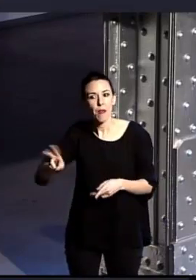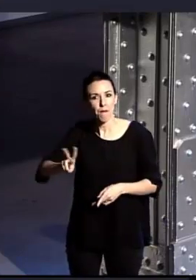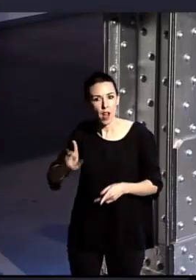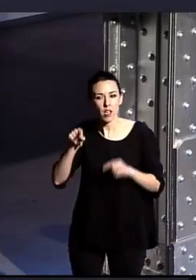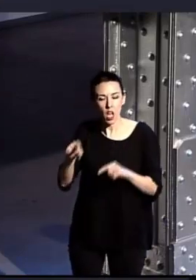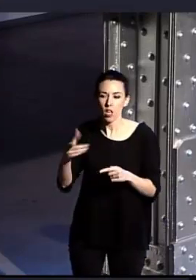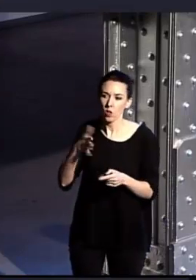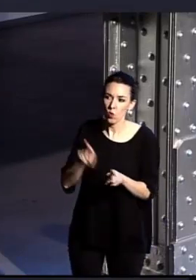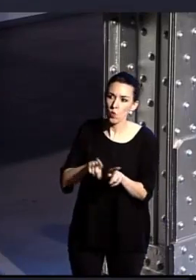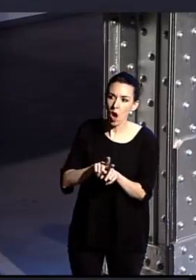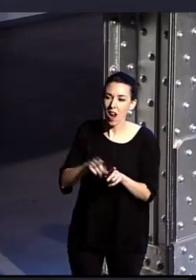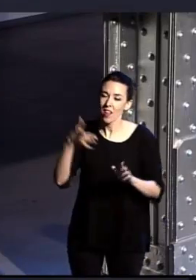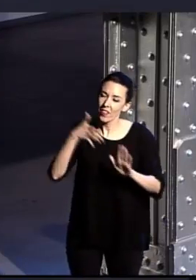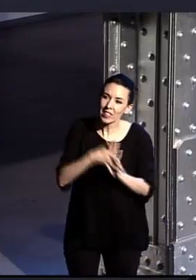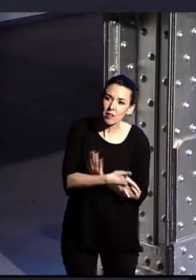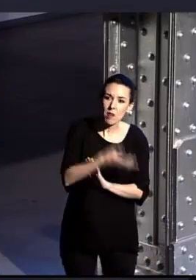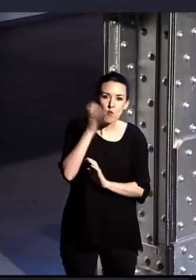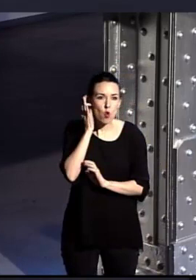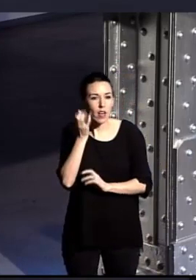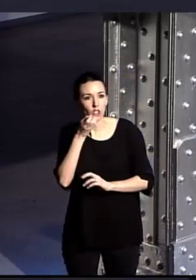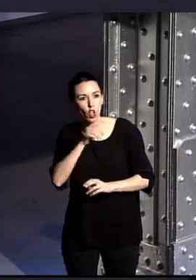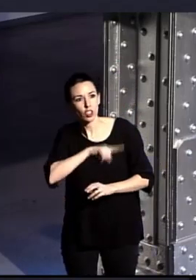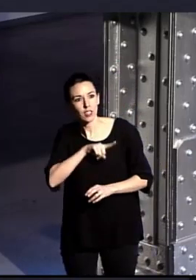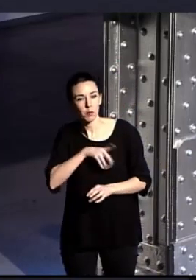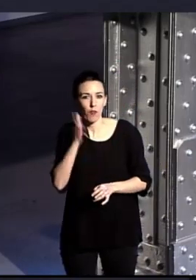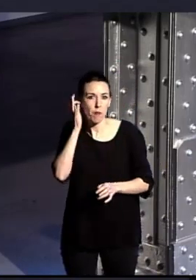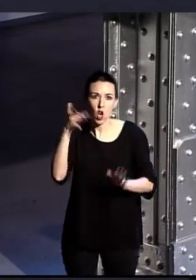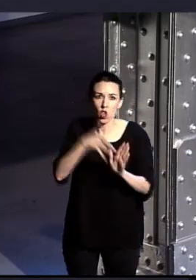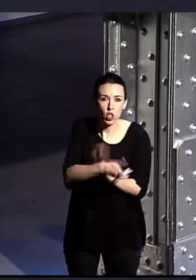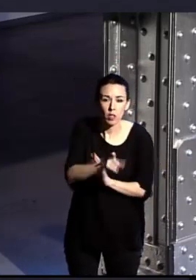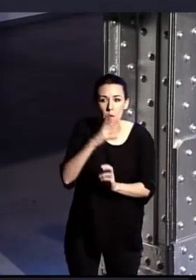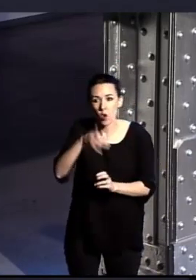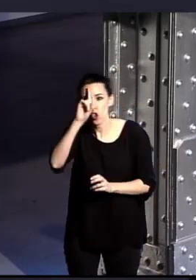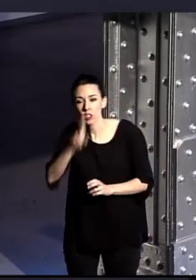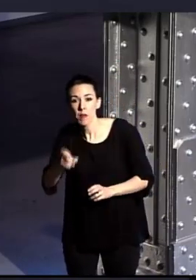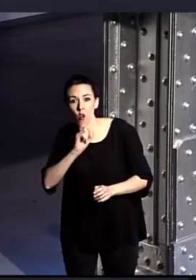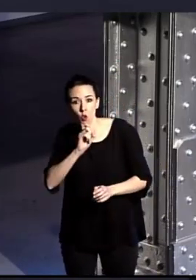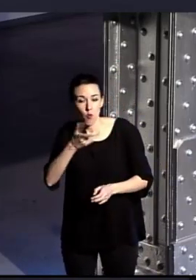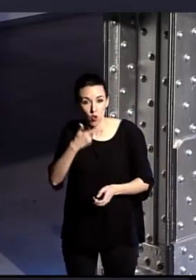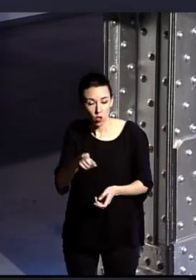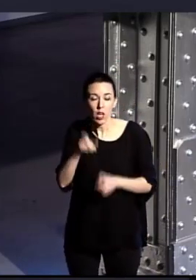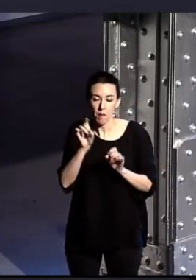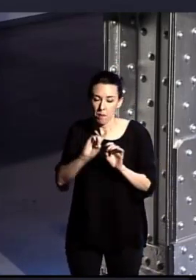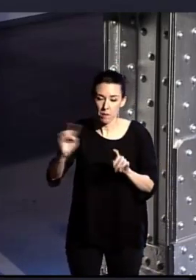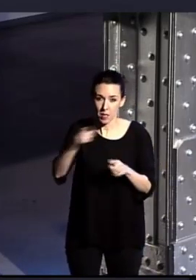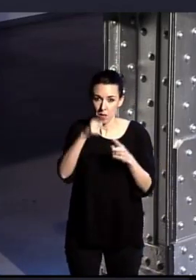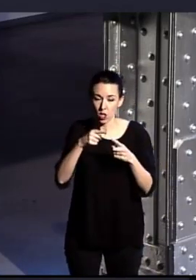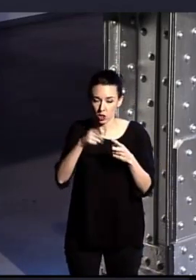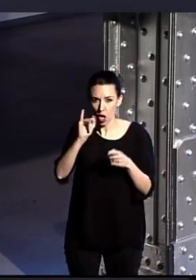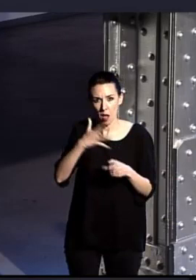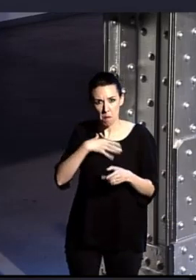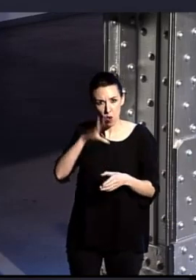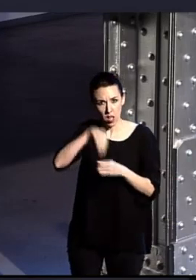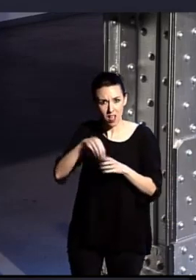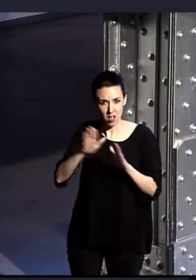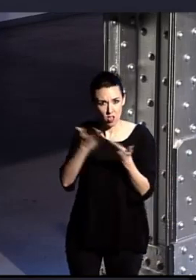Verne igual no describía a las mujeres o los sentimientos femeninos porque no tenía... Primero, eso era algo que tenía una muy relativa cabida en la